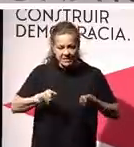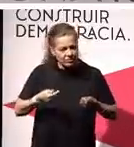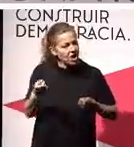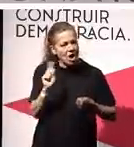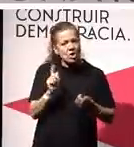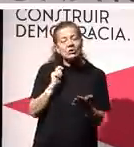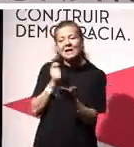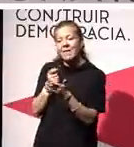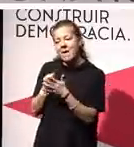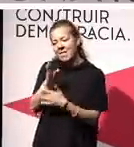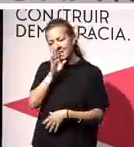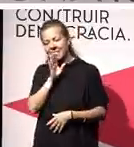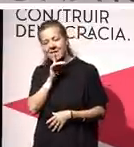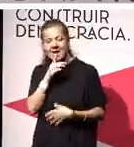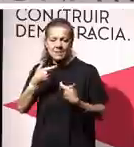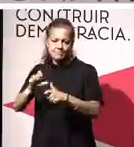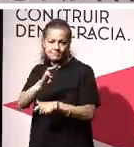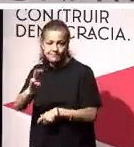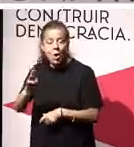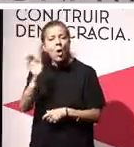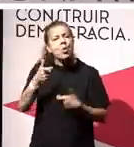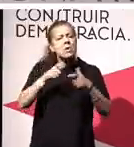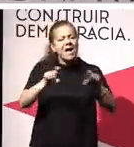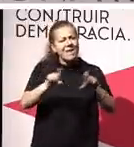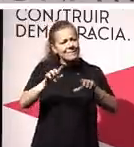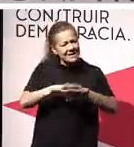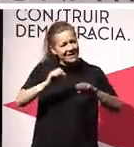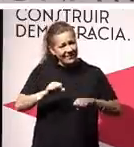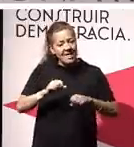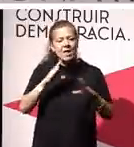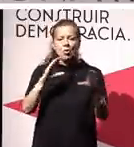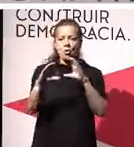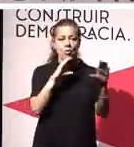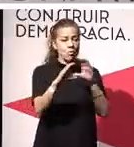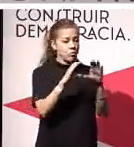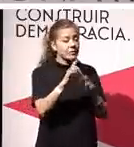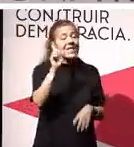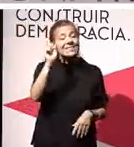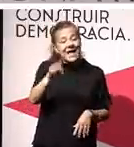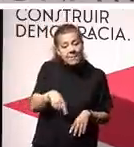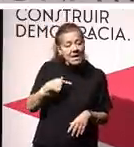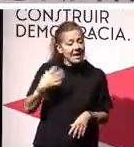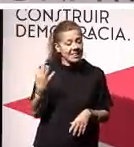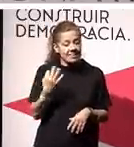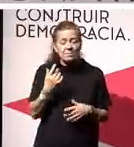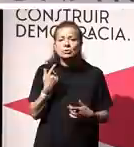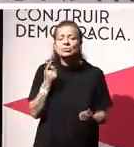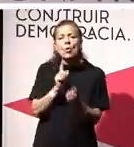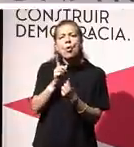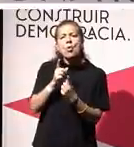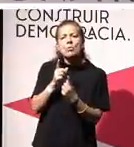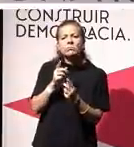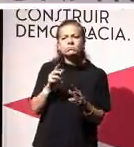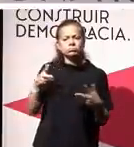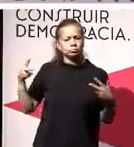que le pagan en B al Partido Popular. O una empresa estatal de telecomunicaciones. Al mismo tiempo que debemos enfrentar una invasión